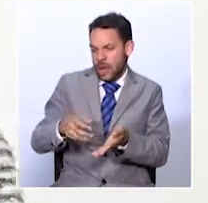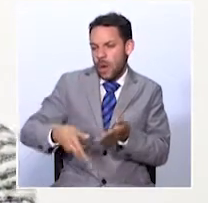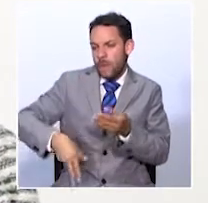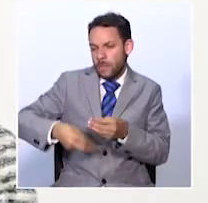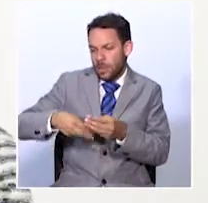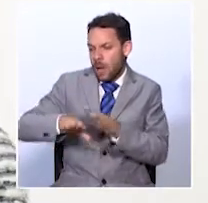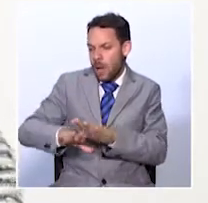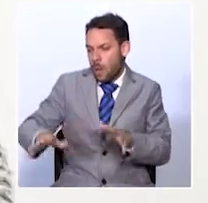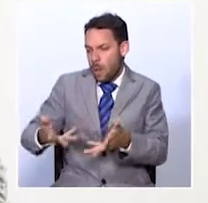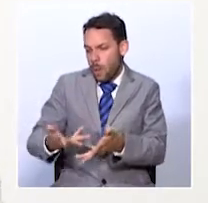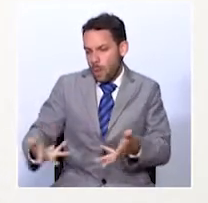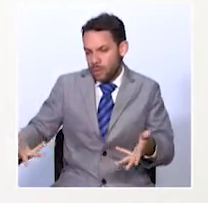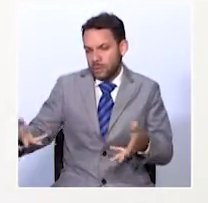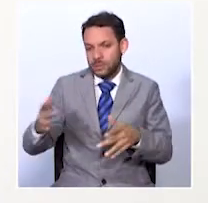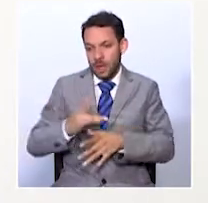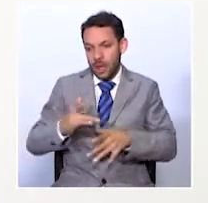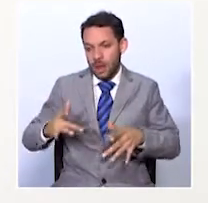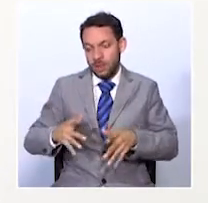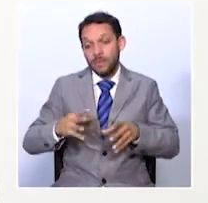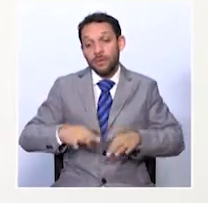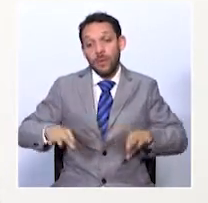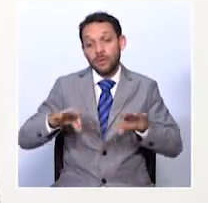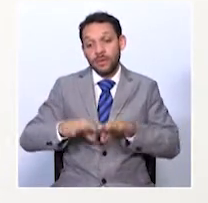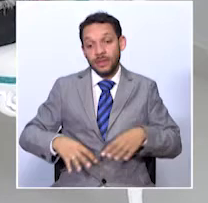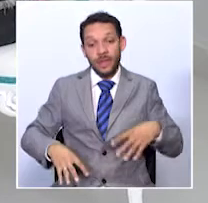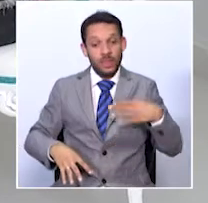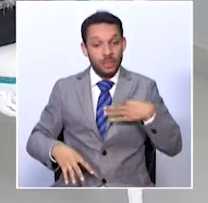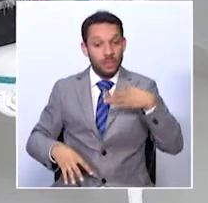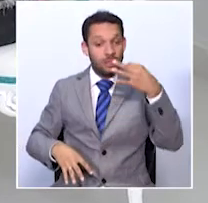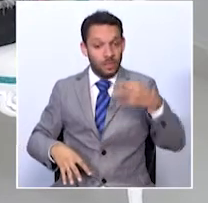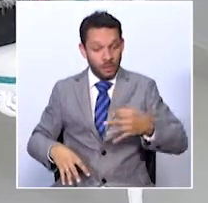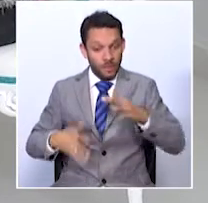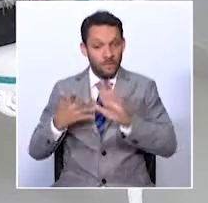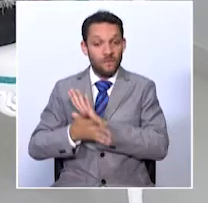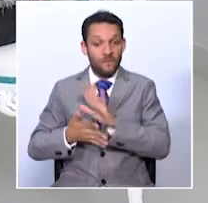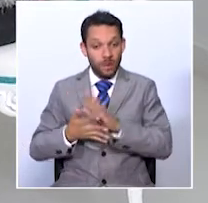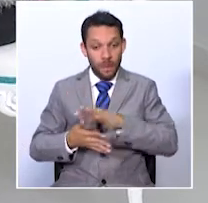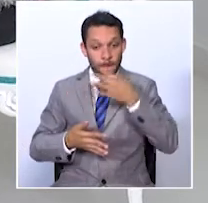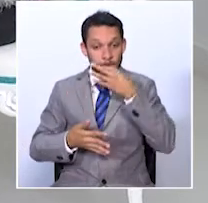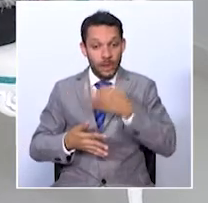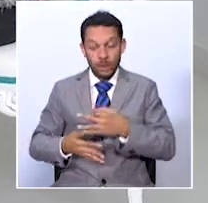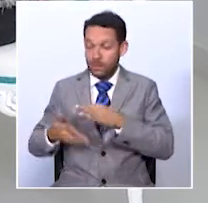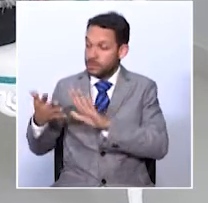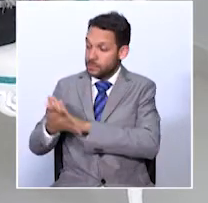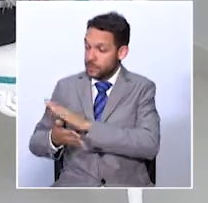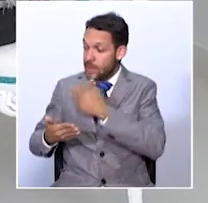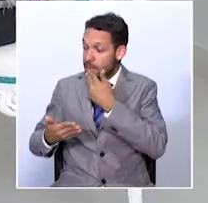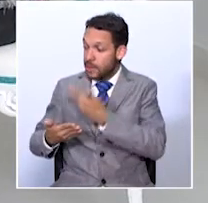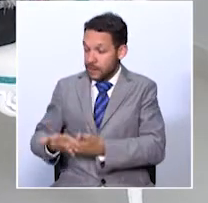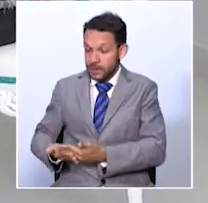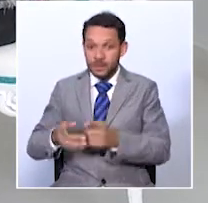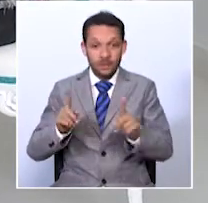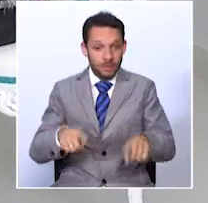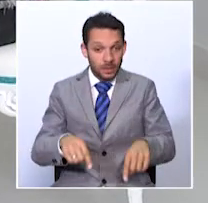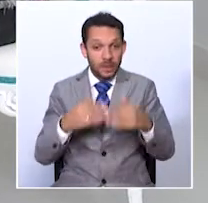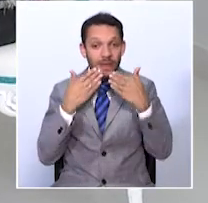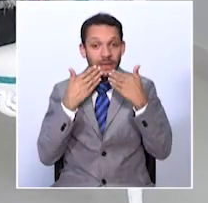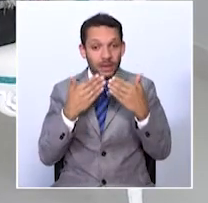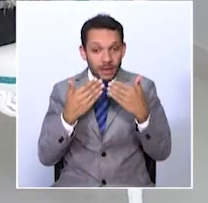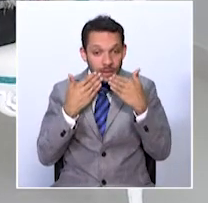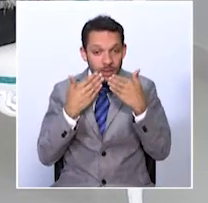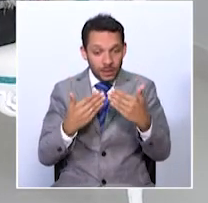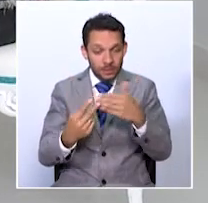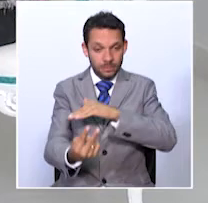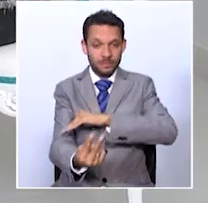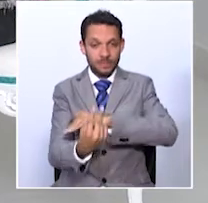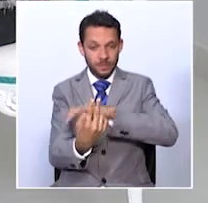estas para la salud del paciente. La honestidad ante todo. Yo quiero agradecerle, doctora Colombia, y a todos ustedes, muchas gracias por compartir con